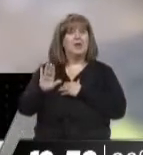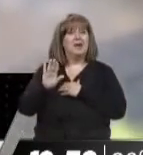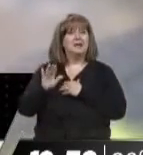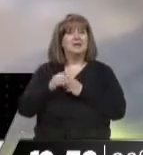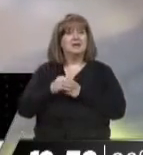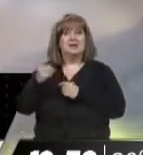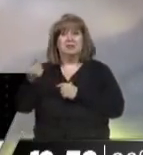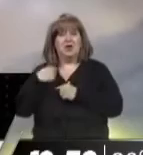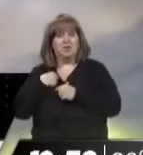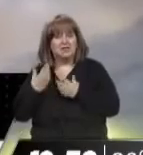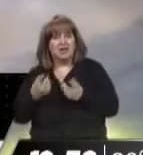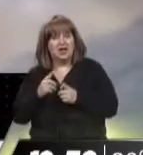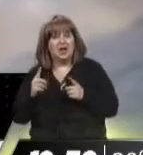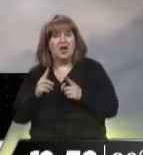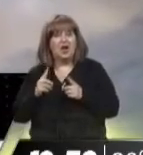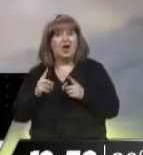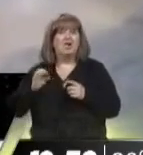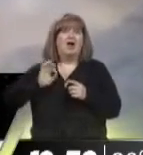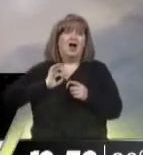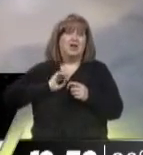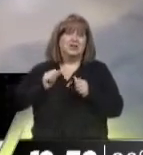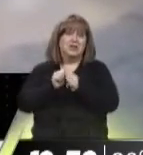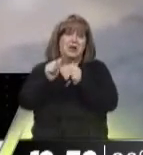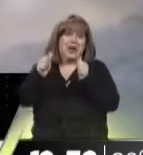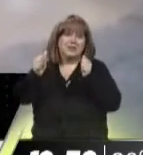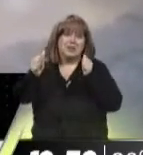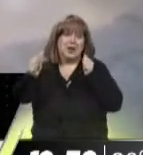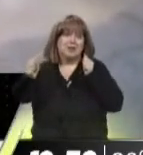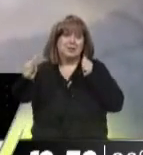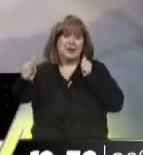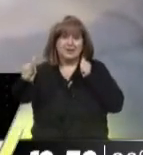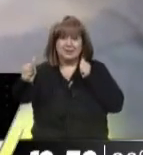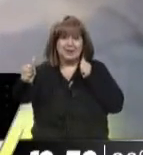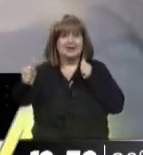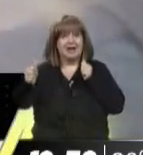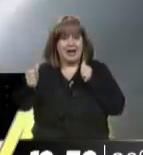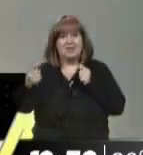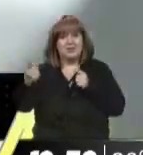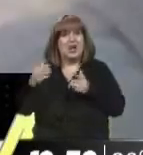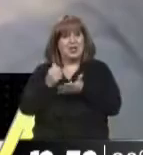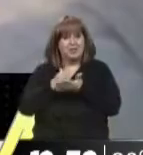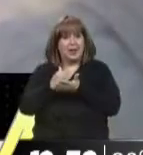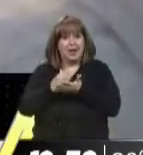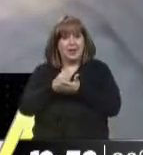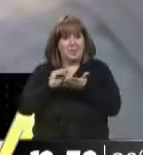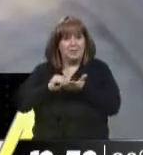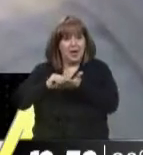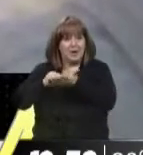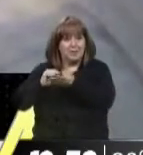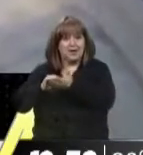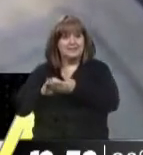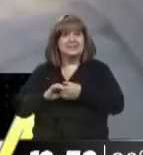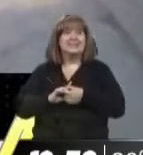me dijo, pero con todos los años que no hemos estado, que nos hemos extrañado, ¿a vos te parece que tenemos que ir despacito?